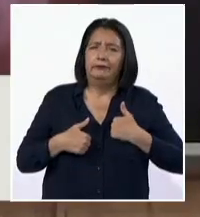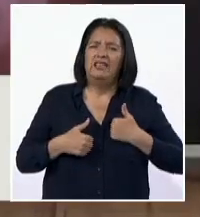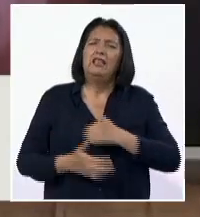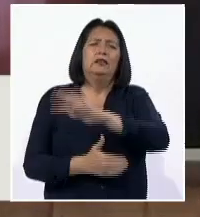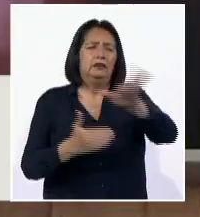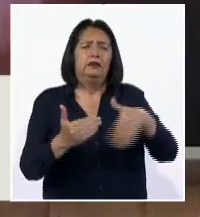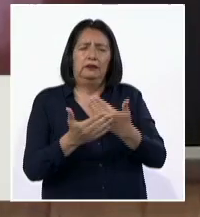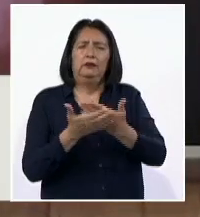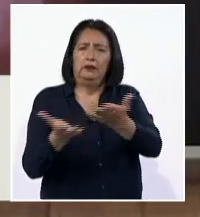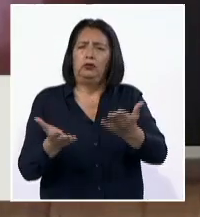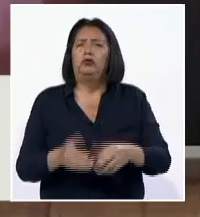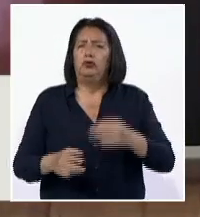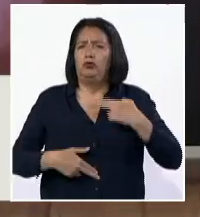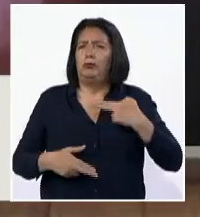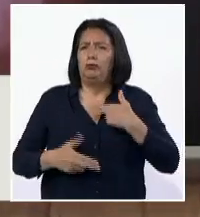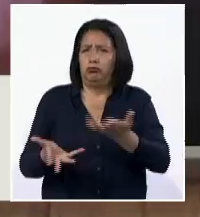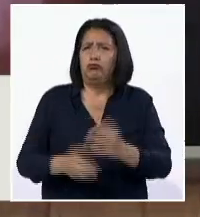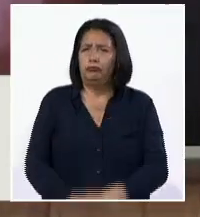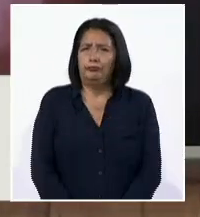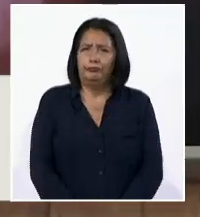de todos los seres humanos.